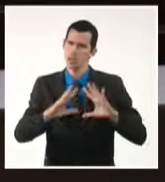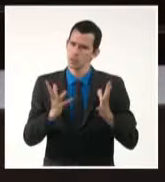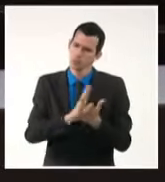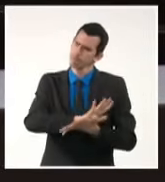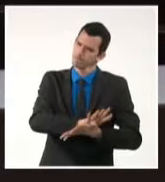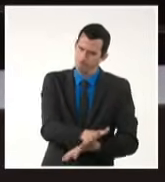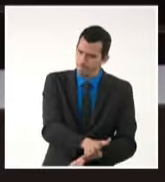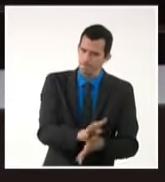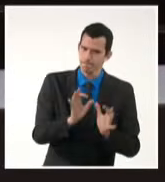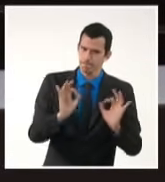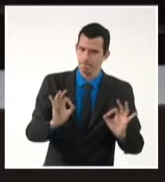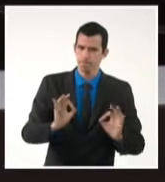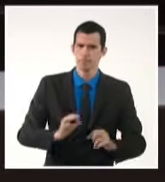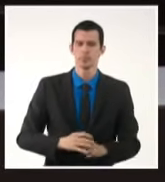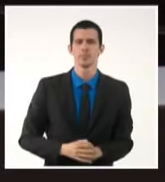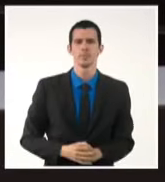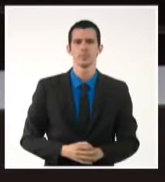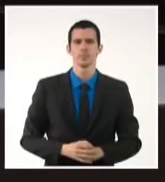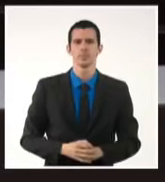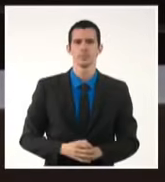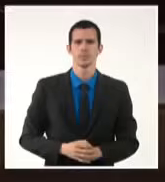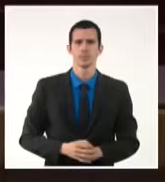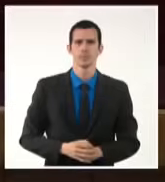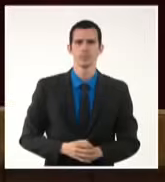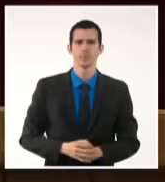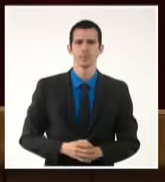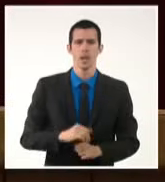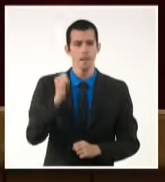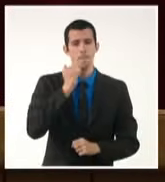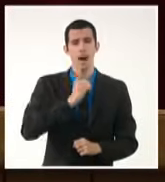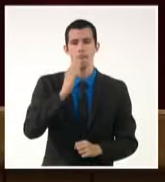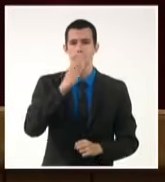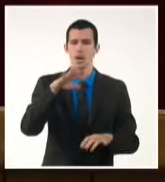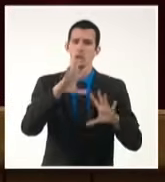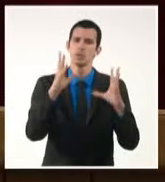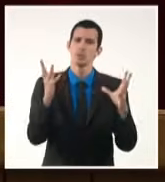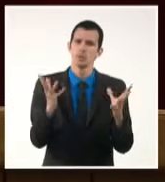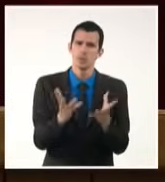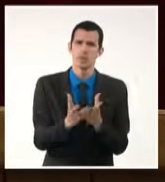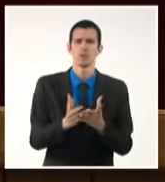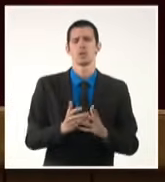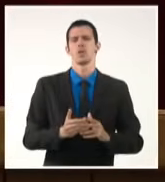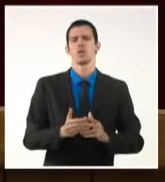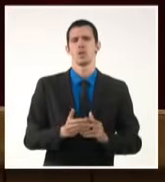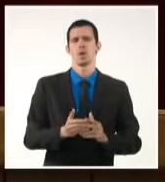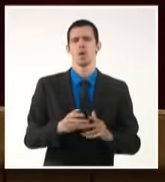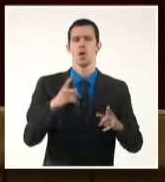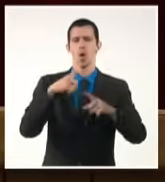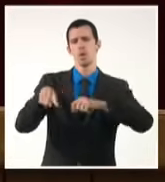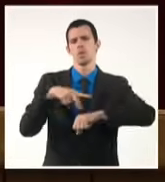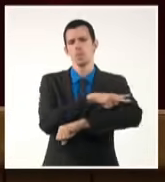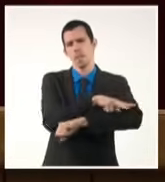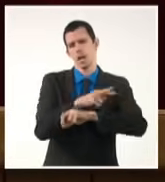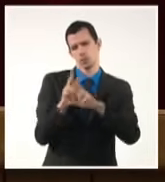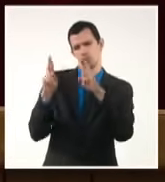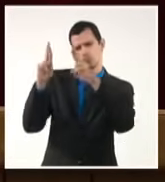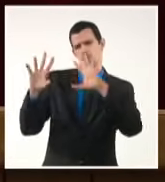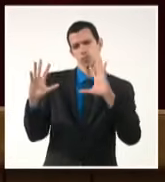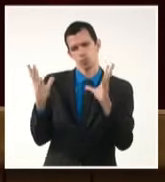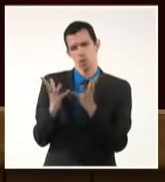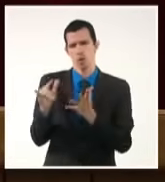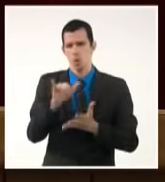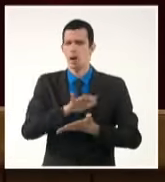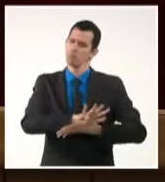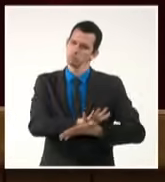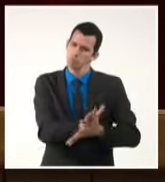se agrava por conflictos, guerras y desigualdad que genera el capitalismo neoliberal y que profundizó la